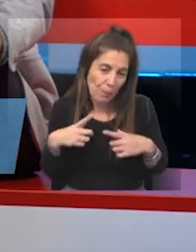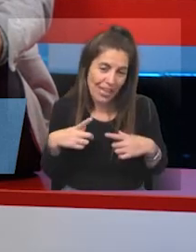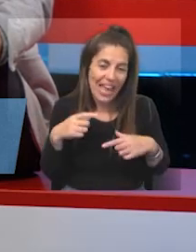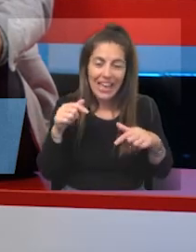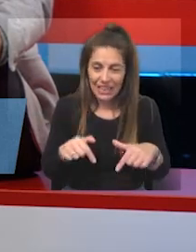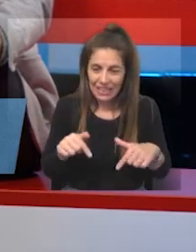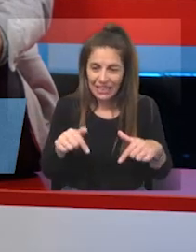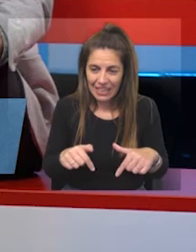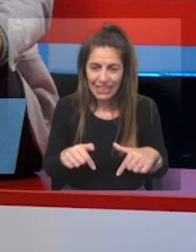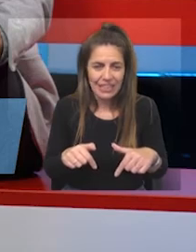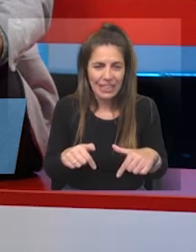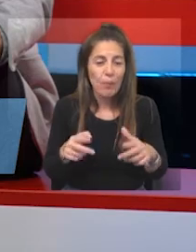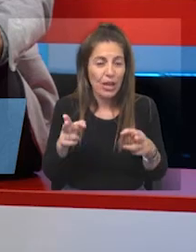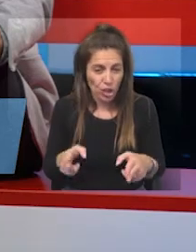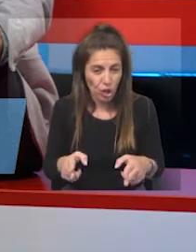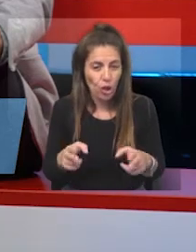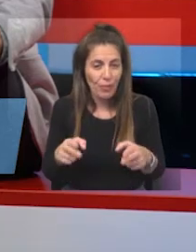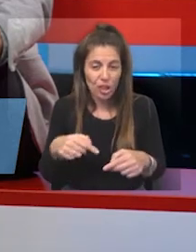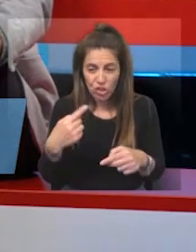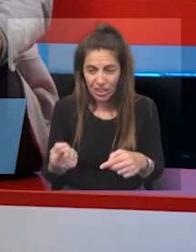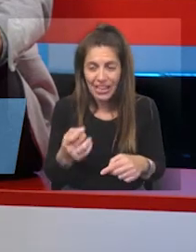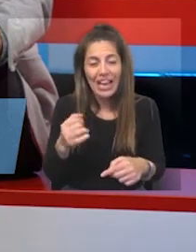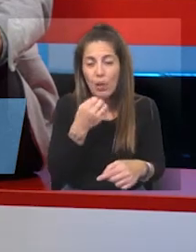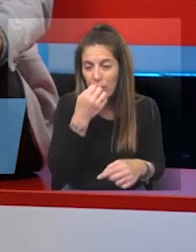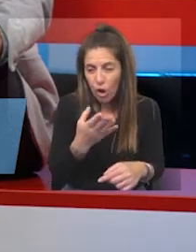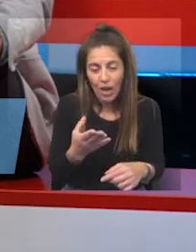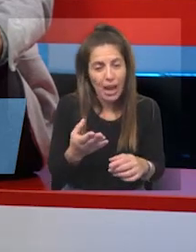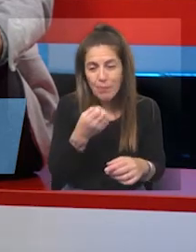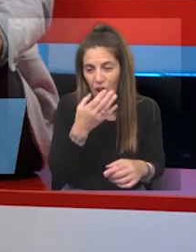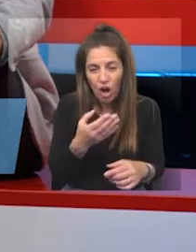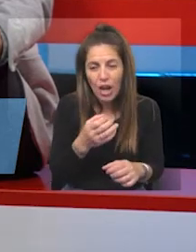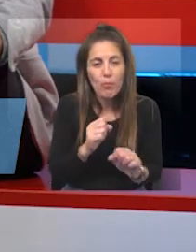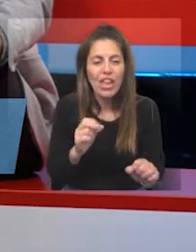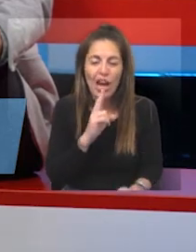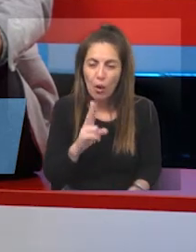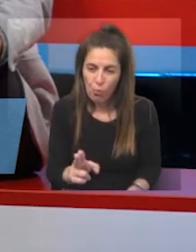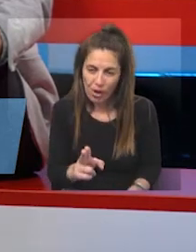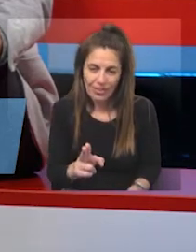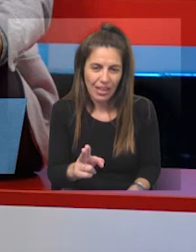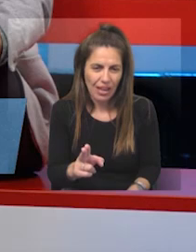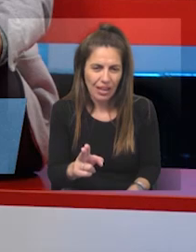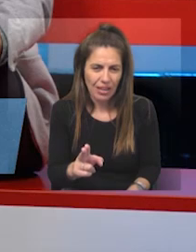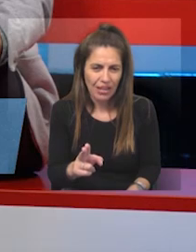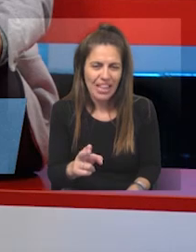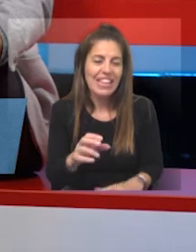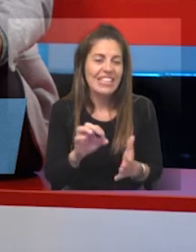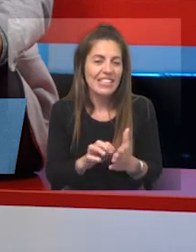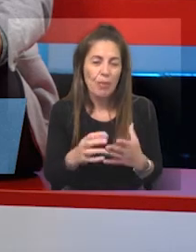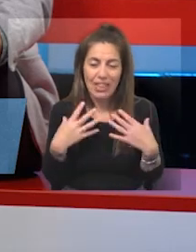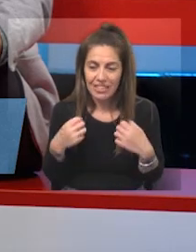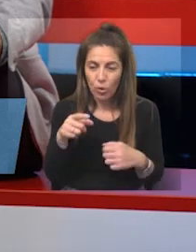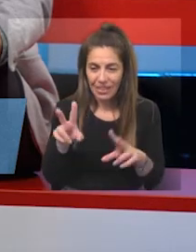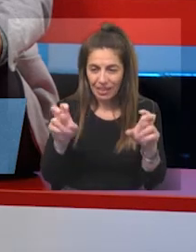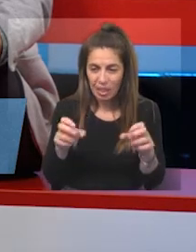esto en est en este periodo en el periodo siguiente hay que mejorar mucho mejor la capacidad de respuesta eh del sistema de salud en este